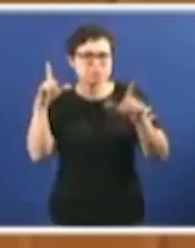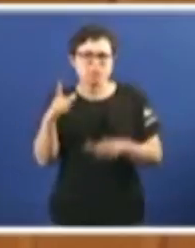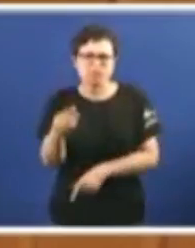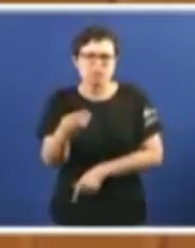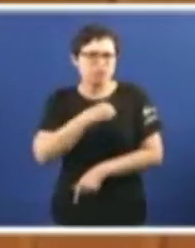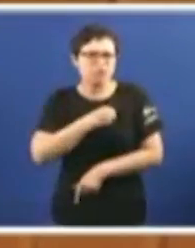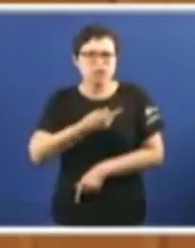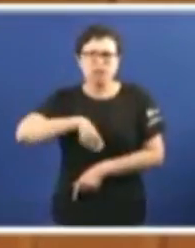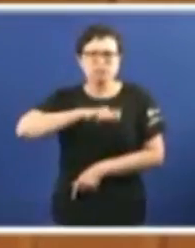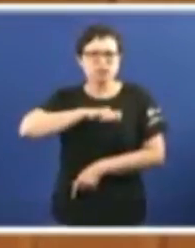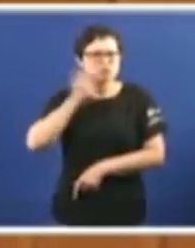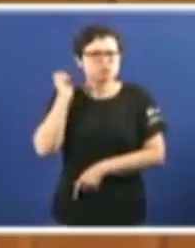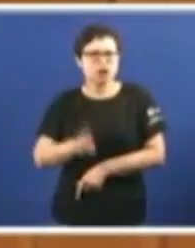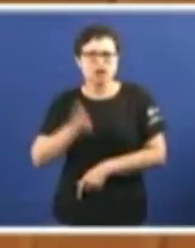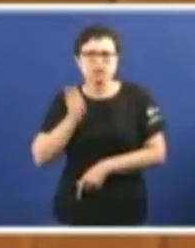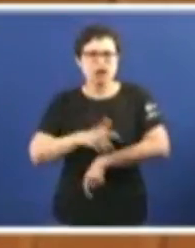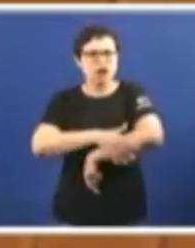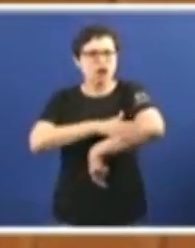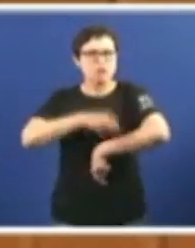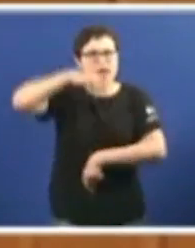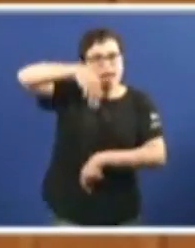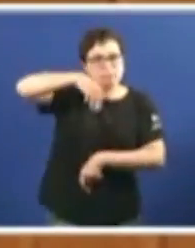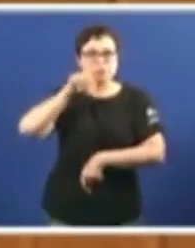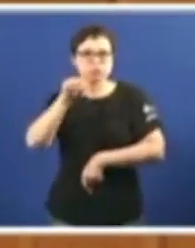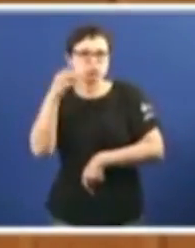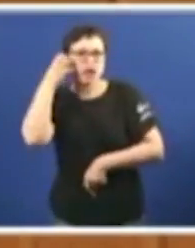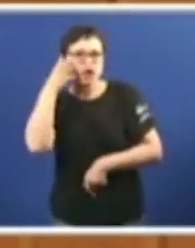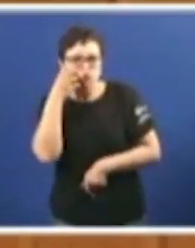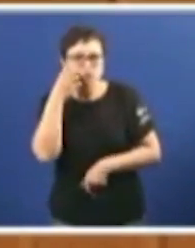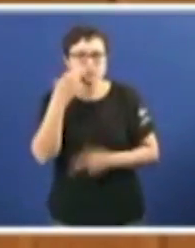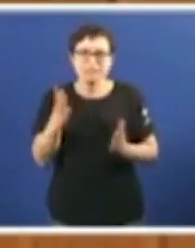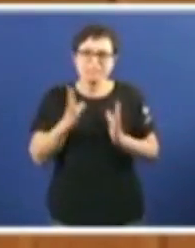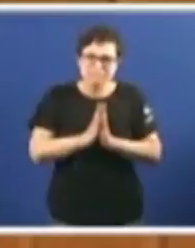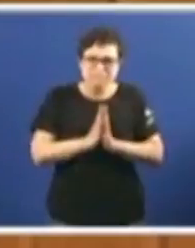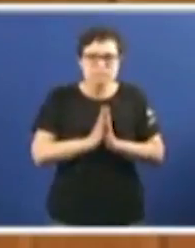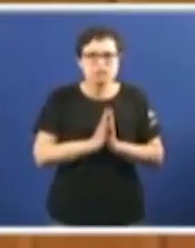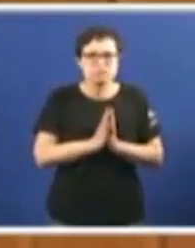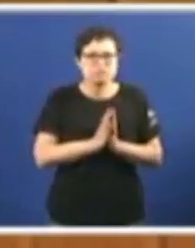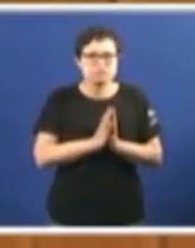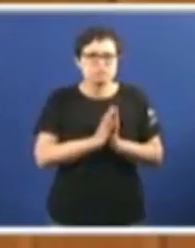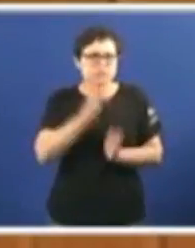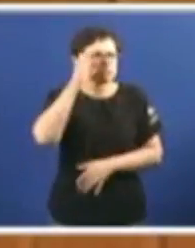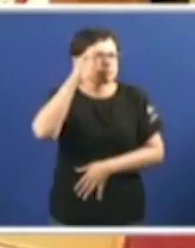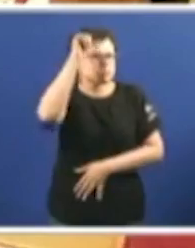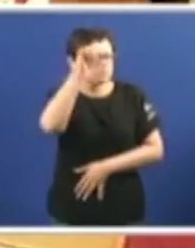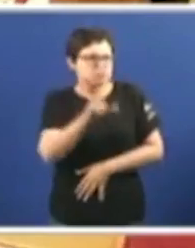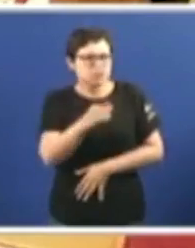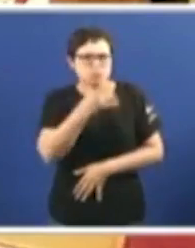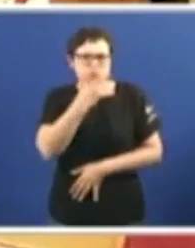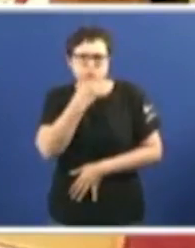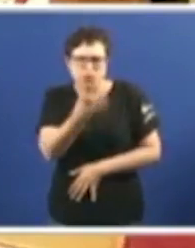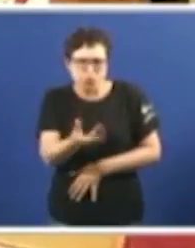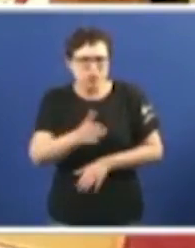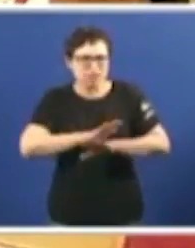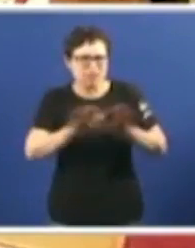ca máxima representación do goberno de M. Rajoy. Así que, por favor, non nos fagan pasar máis o bochorno de falar e de